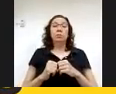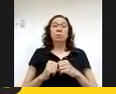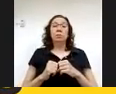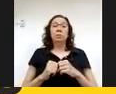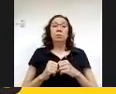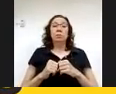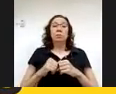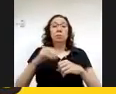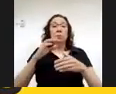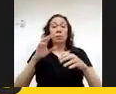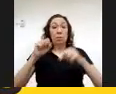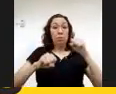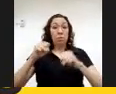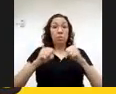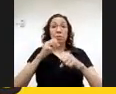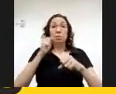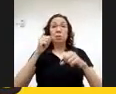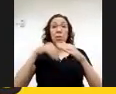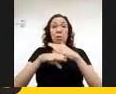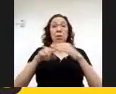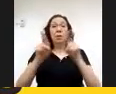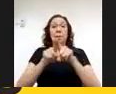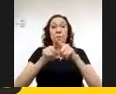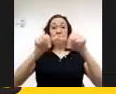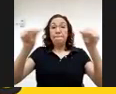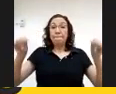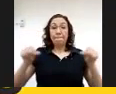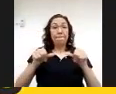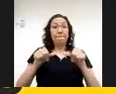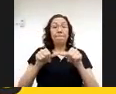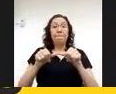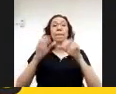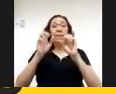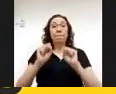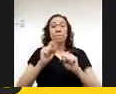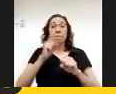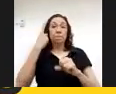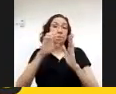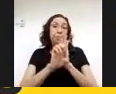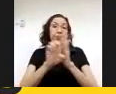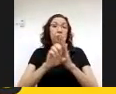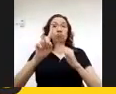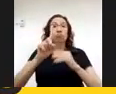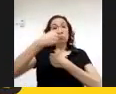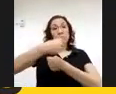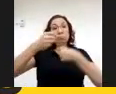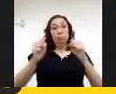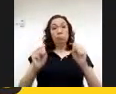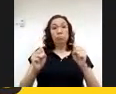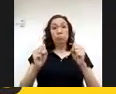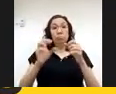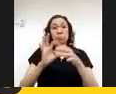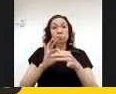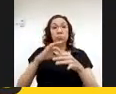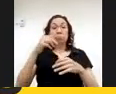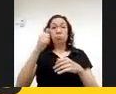La posibilidad de estar en la misma área puede ser, por ejemplo, un salón de 10 por